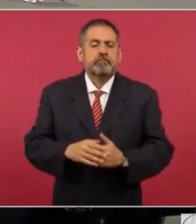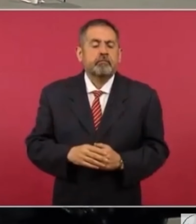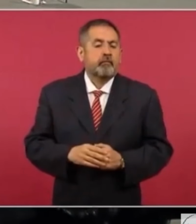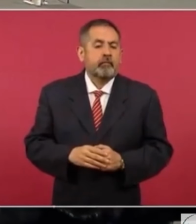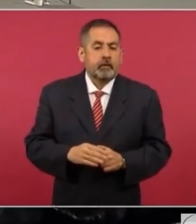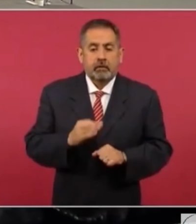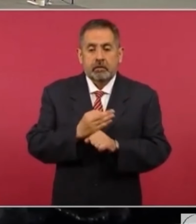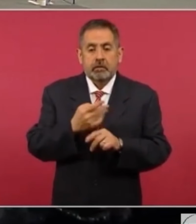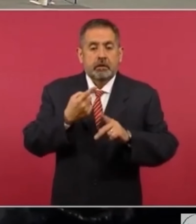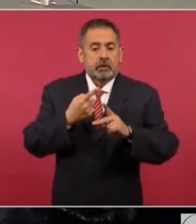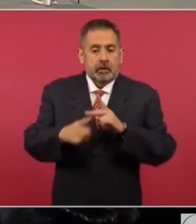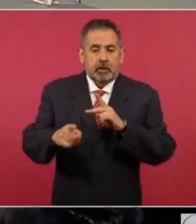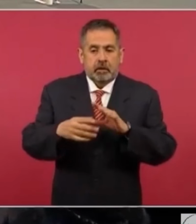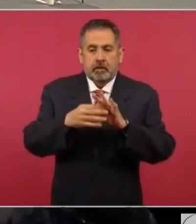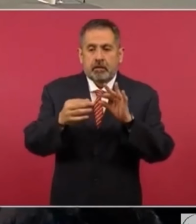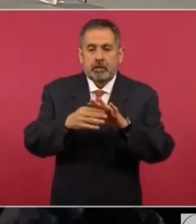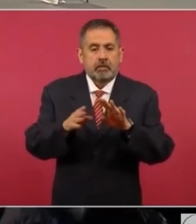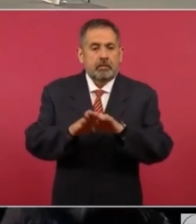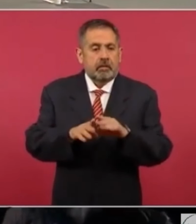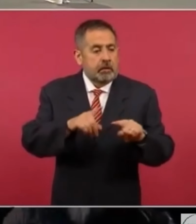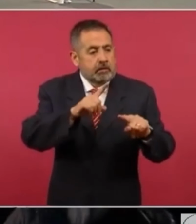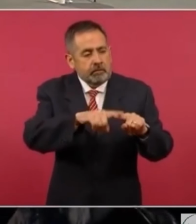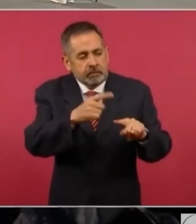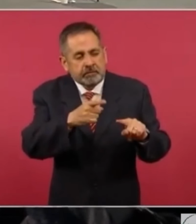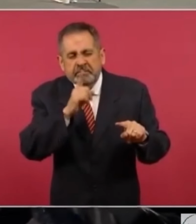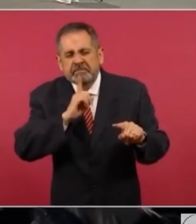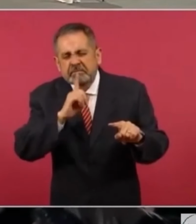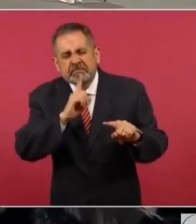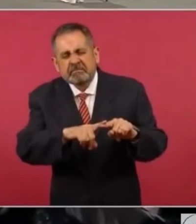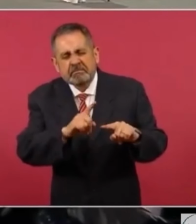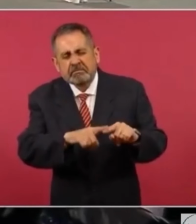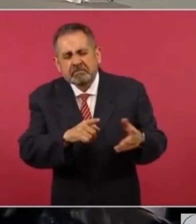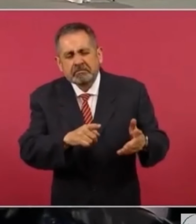comenzar esta sección. ¿Quiénes quieren las mentiras de la semana?